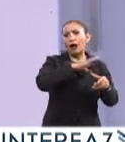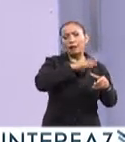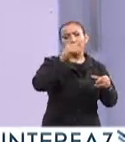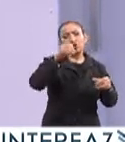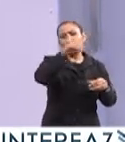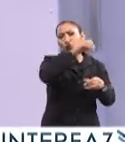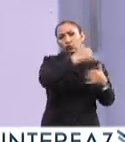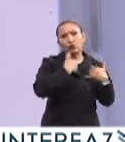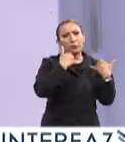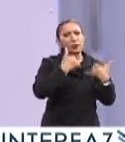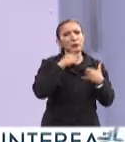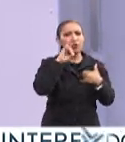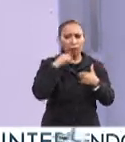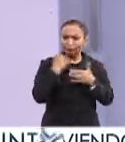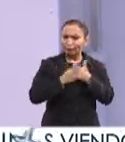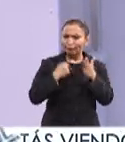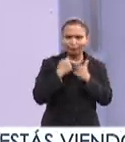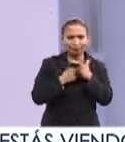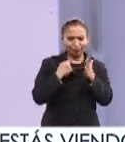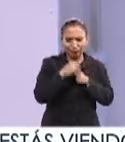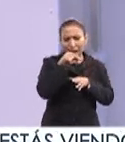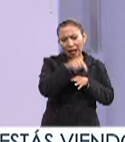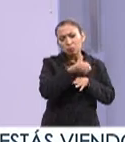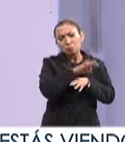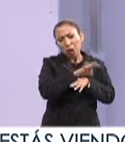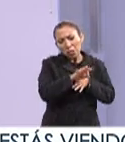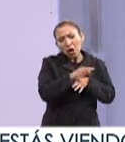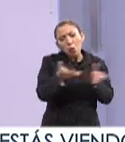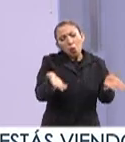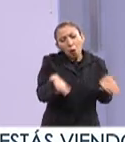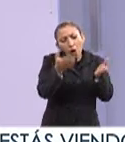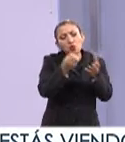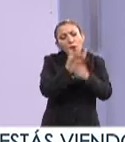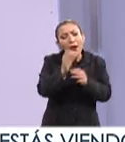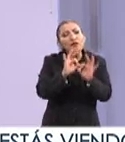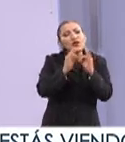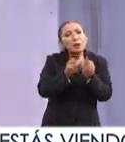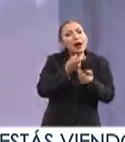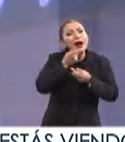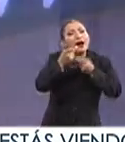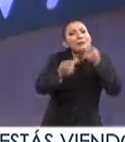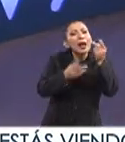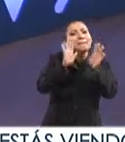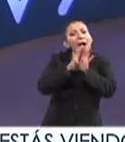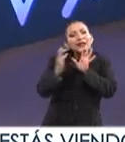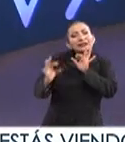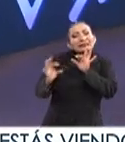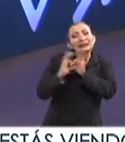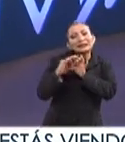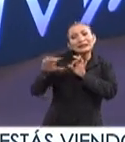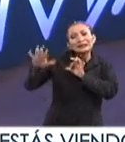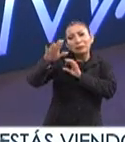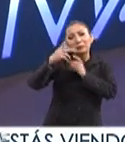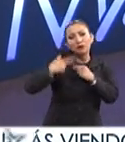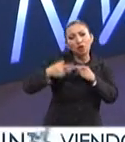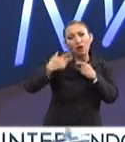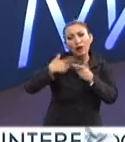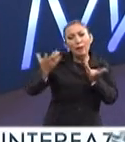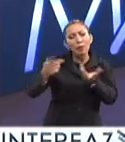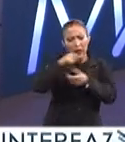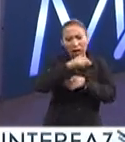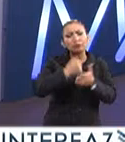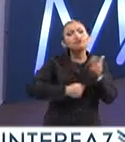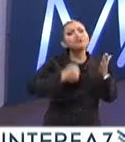hay muchas chicas activistas, es como posibilitarles un nuevo lenguaje, un lenguaje más cercano a la sociedad, porque